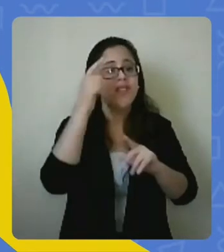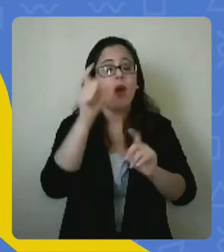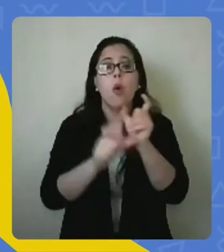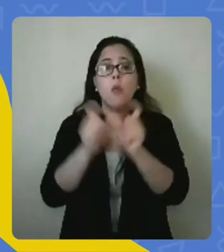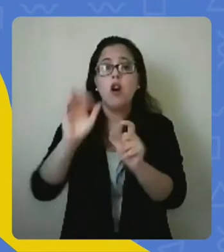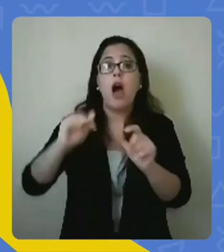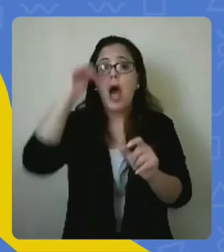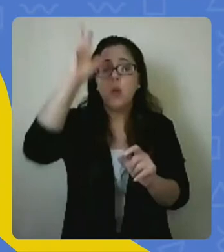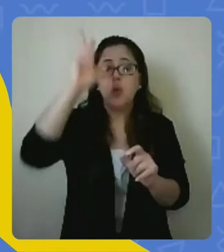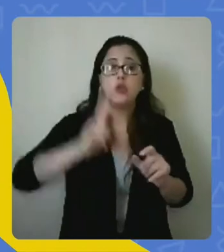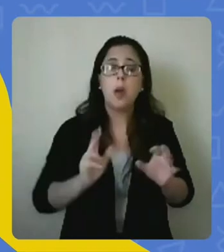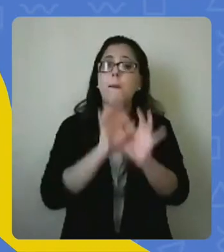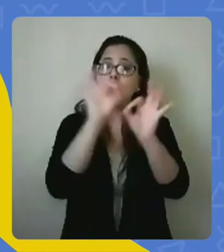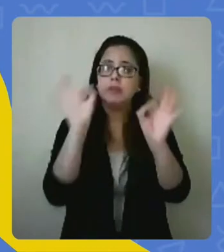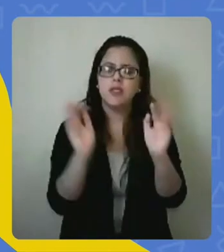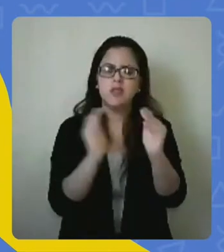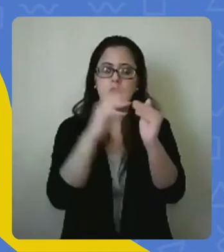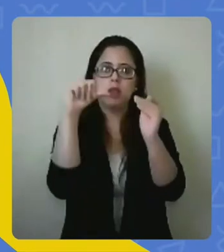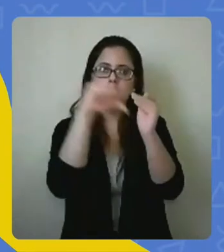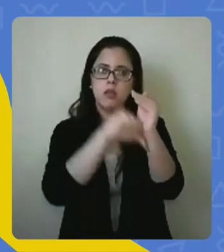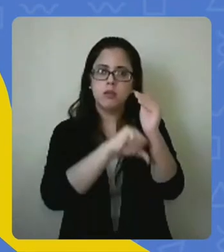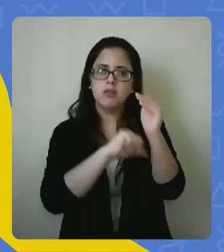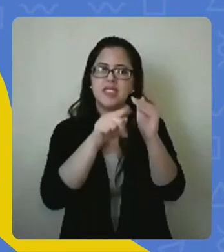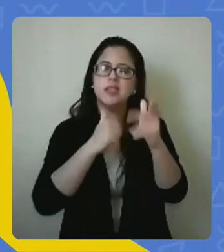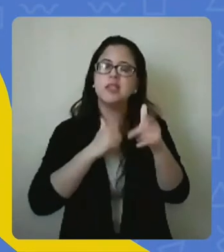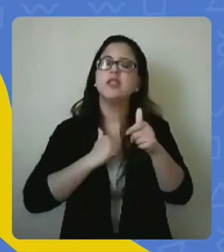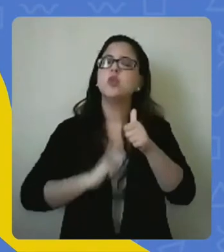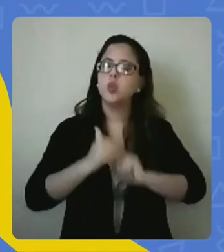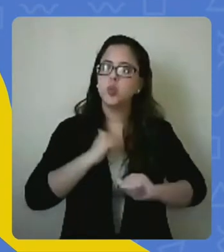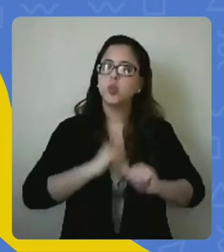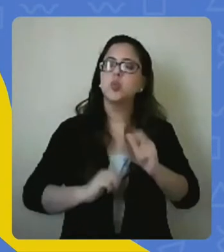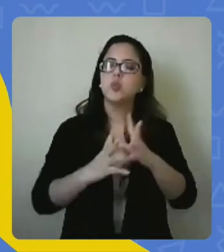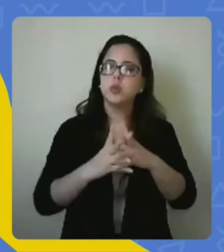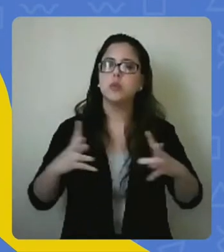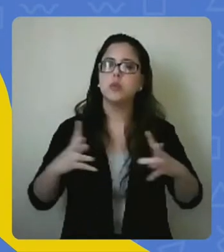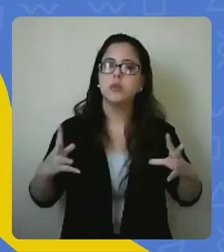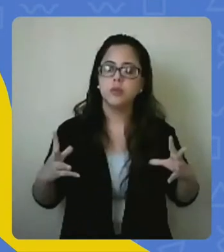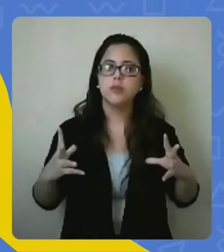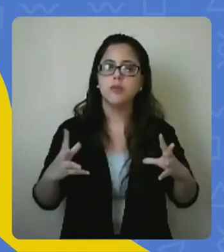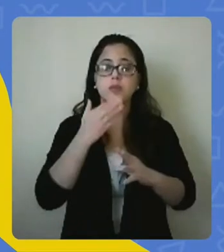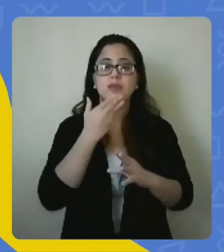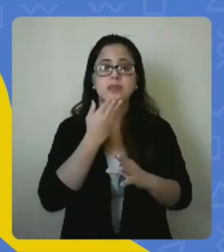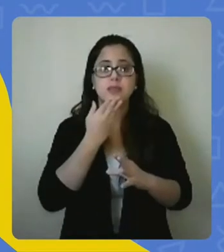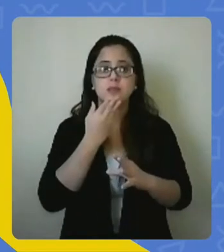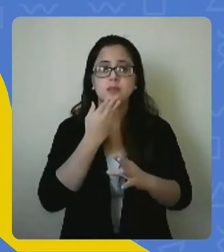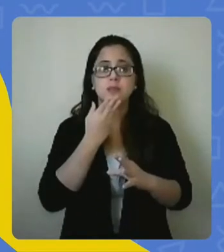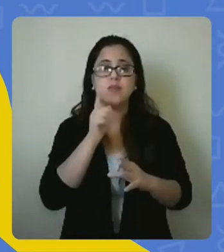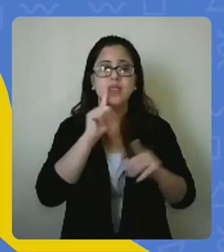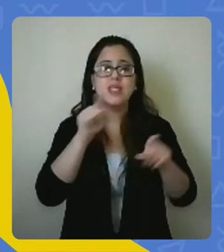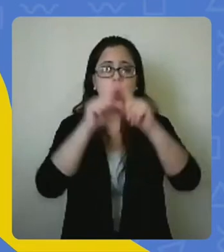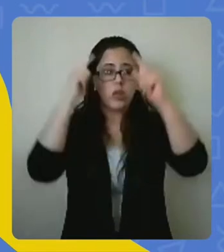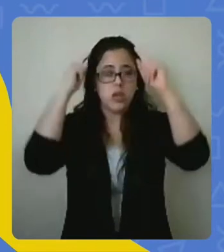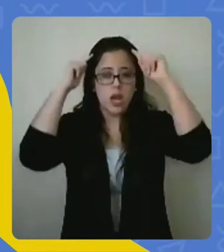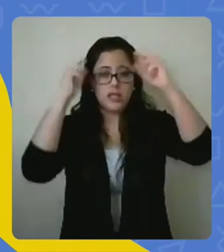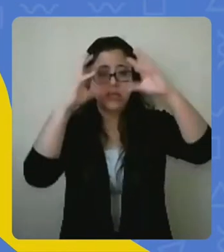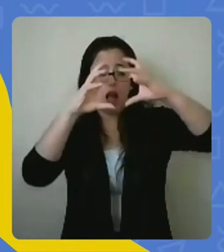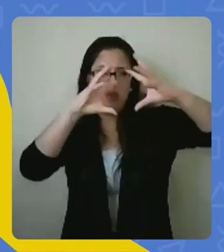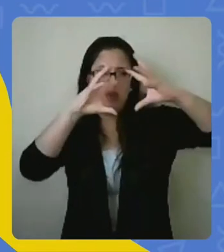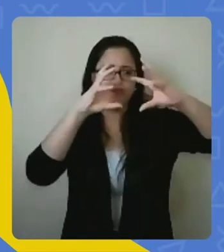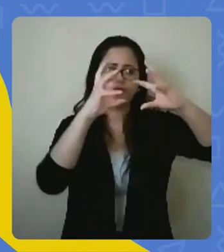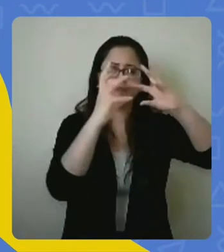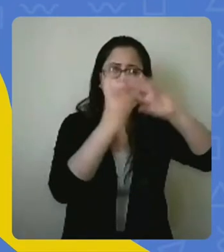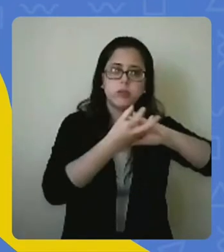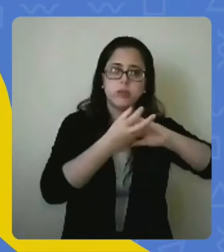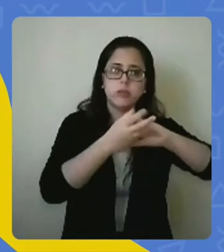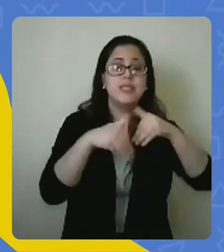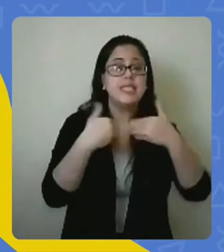especialmente en confinamiento, sufren mucho y además tienen un deterioro más progresivo. ¿Ya? Bueno, para cerrar esto,